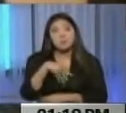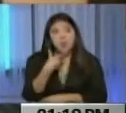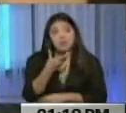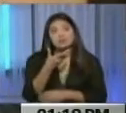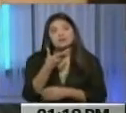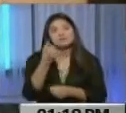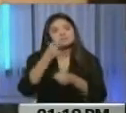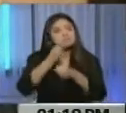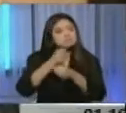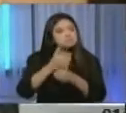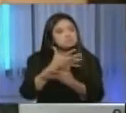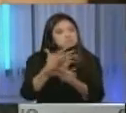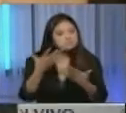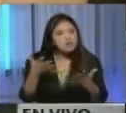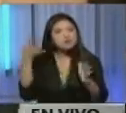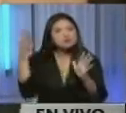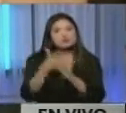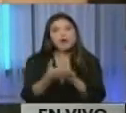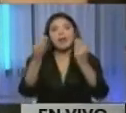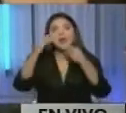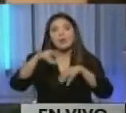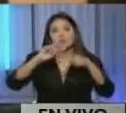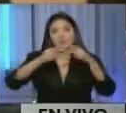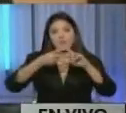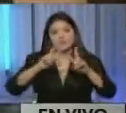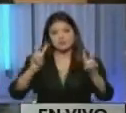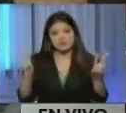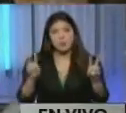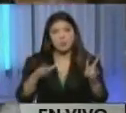de tareas relacionadas con el acuerdo de paz.